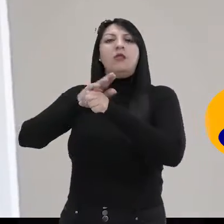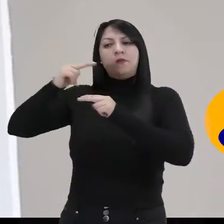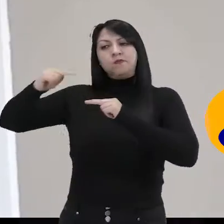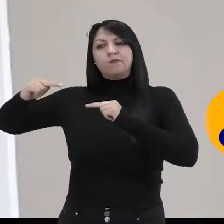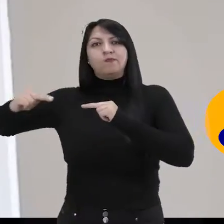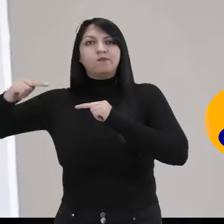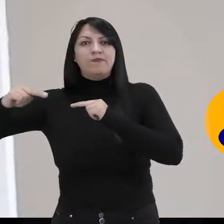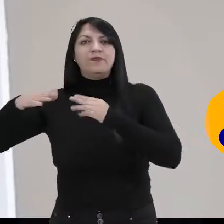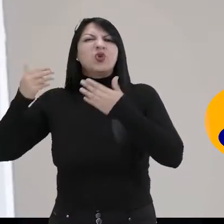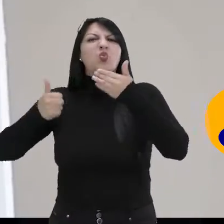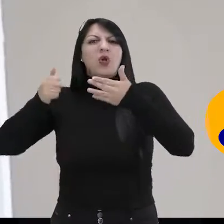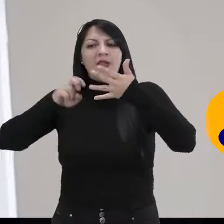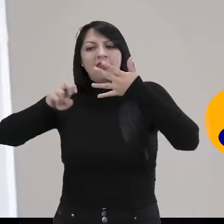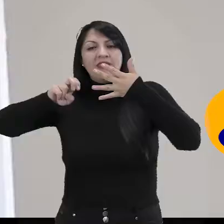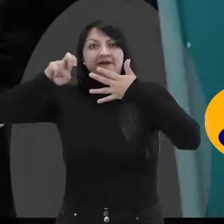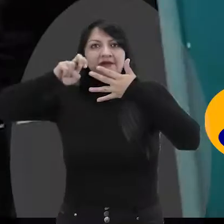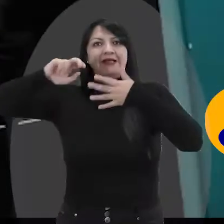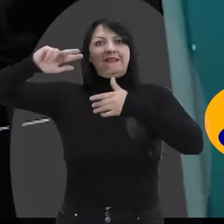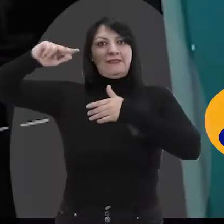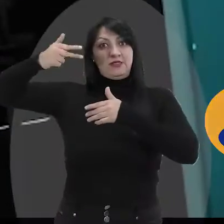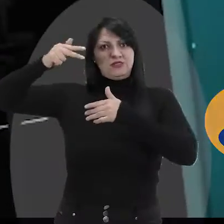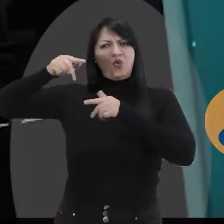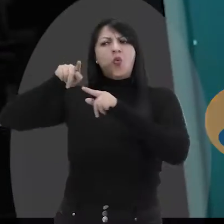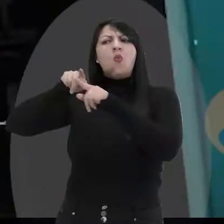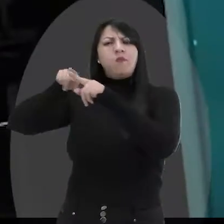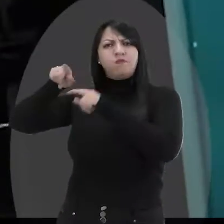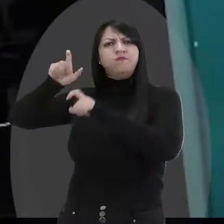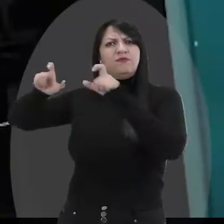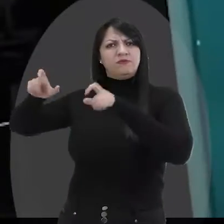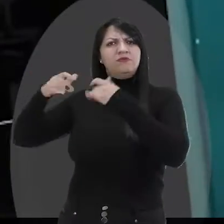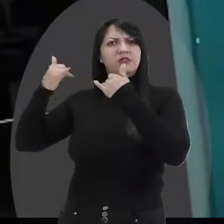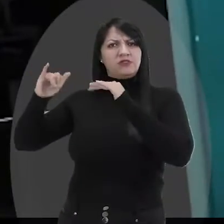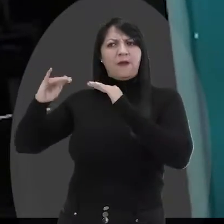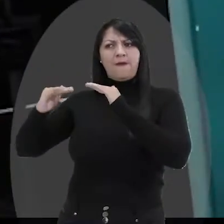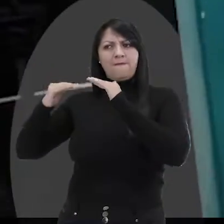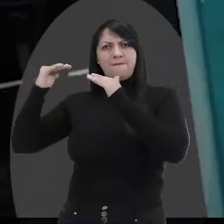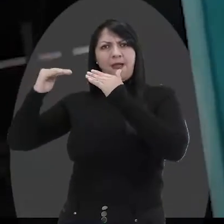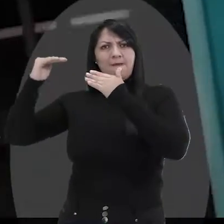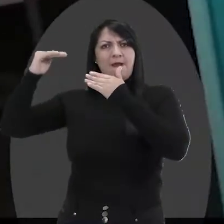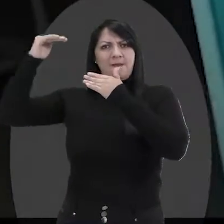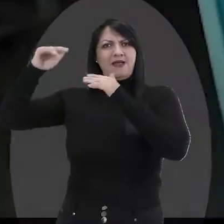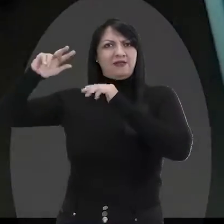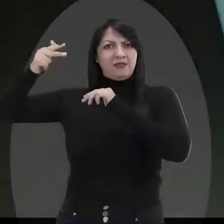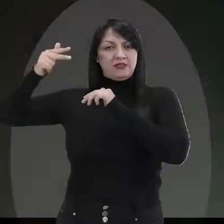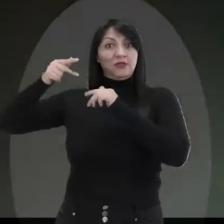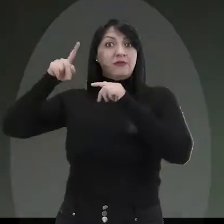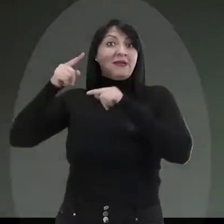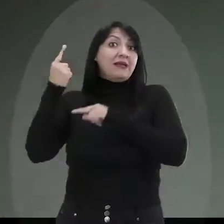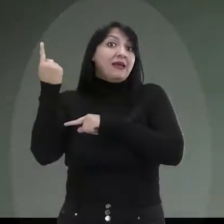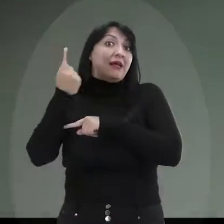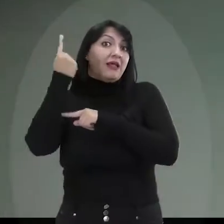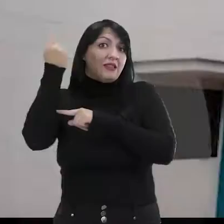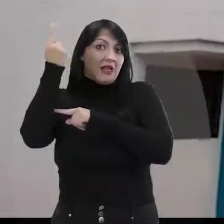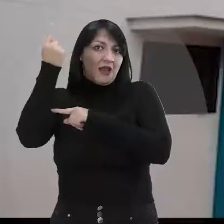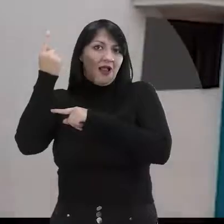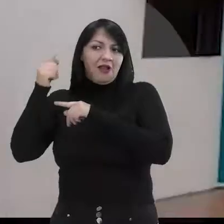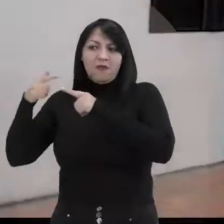piso, aunque ahorita tenemos muy pocos pacientes, pero está el piso. Tenemos hospitalización general